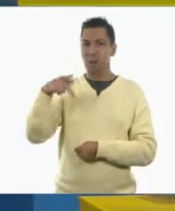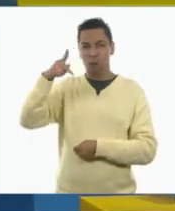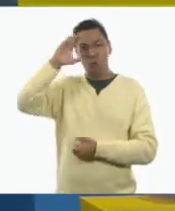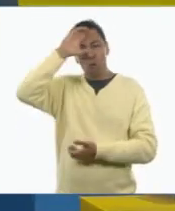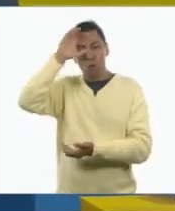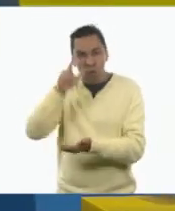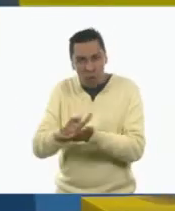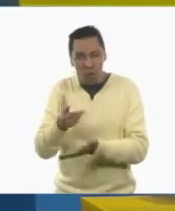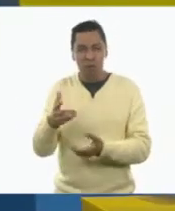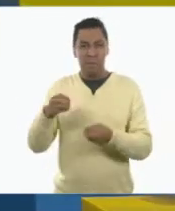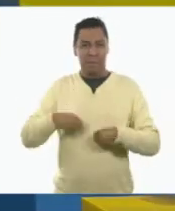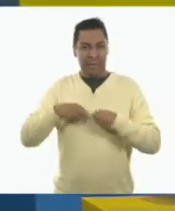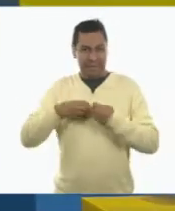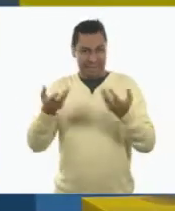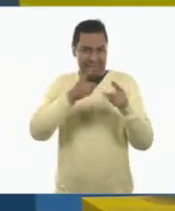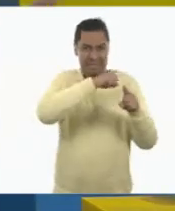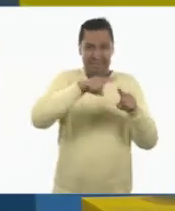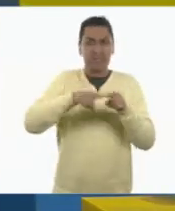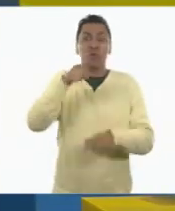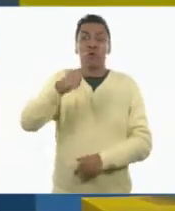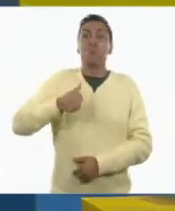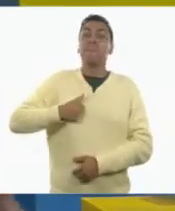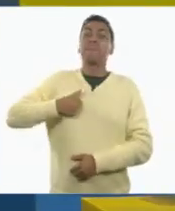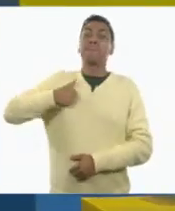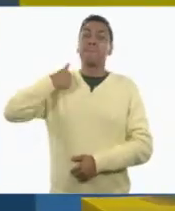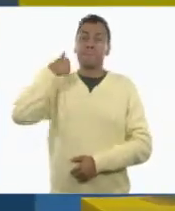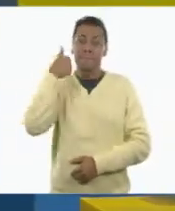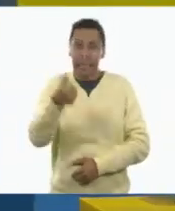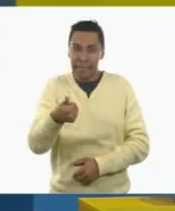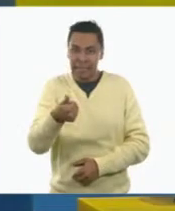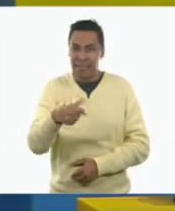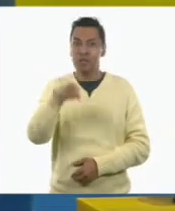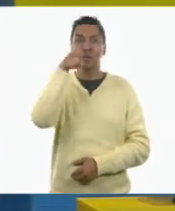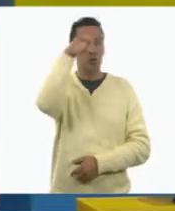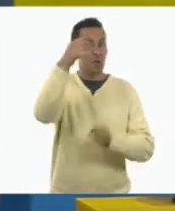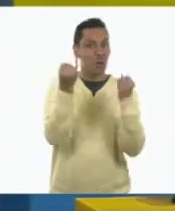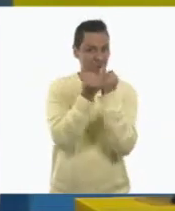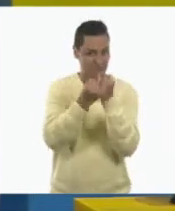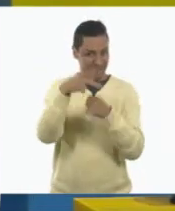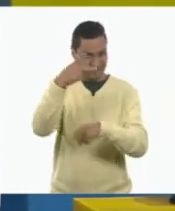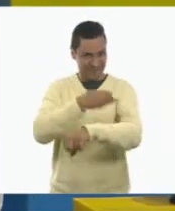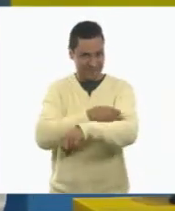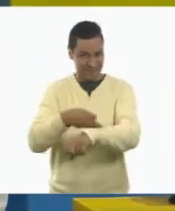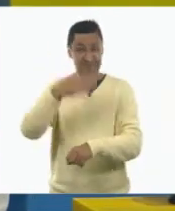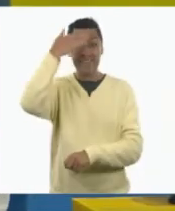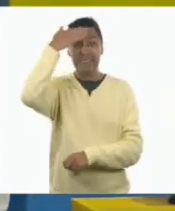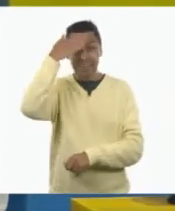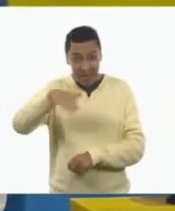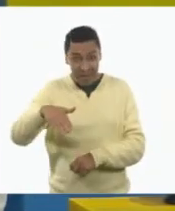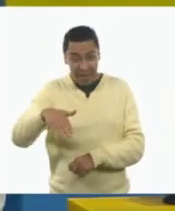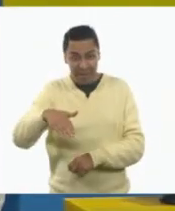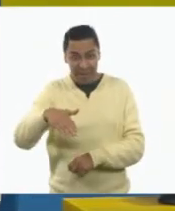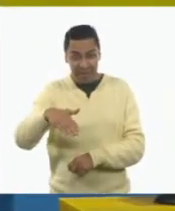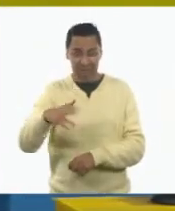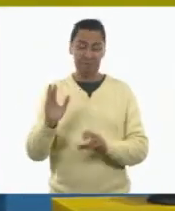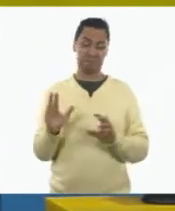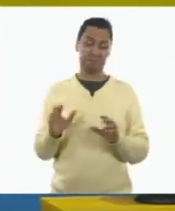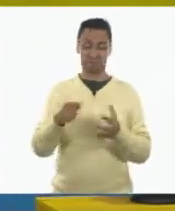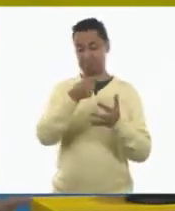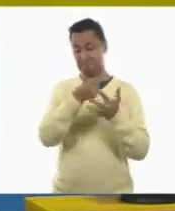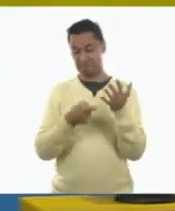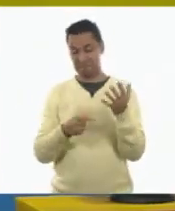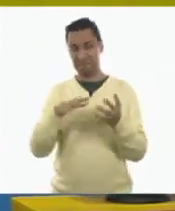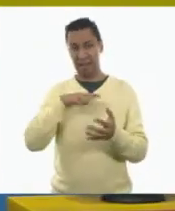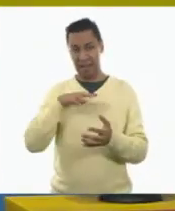todos los momentos en los que estamos nosotros. Y de hecho, sus familias, estoy seguro, y en sus casas también, de que saben muchos refranes, muchísimos